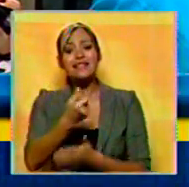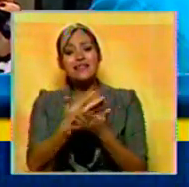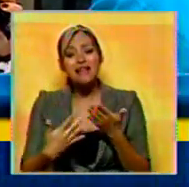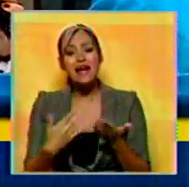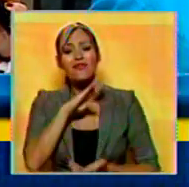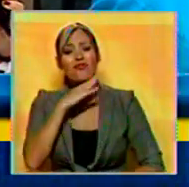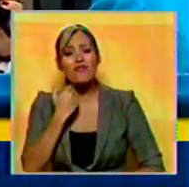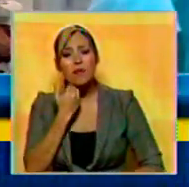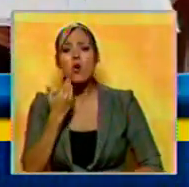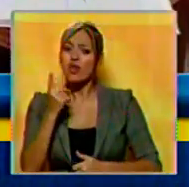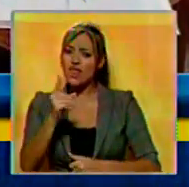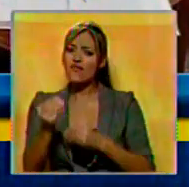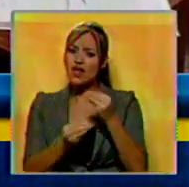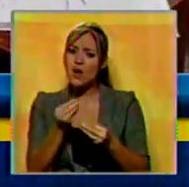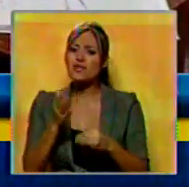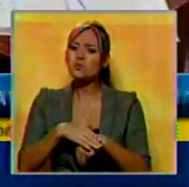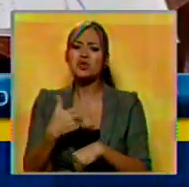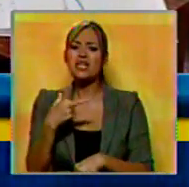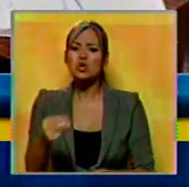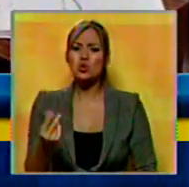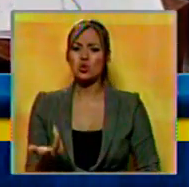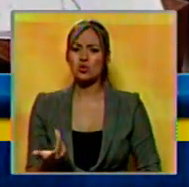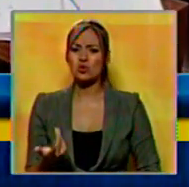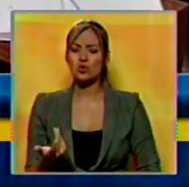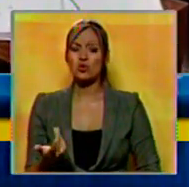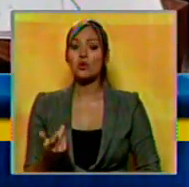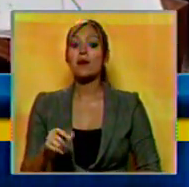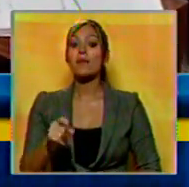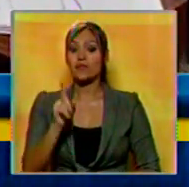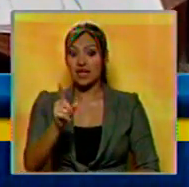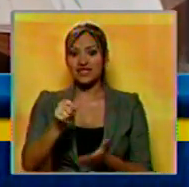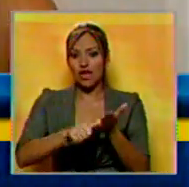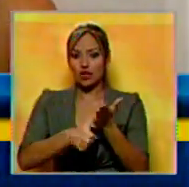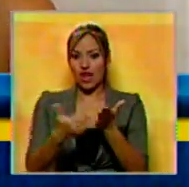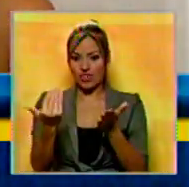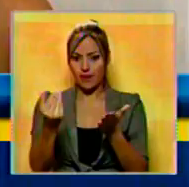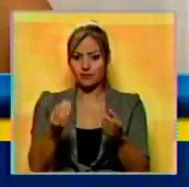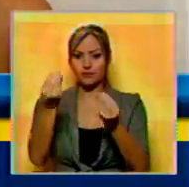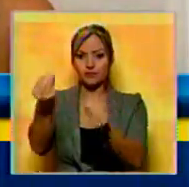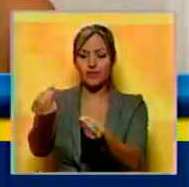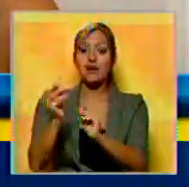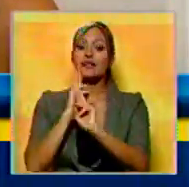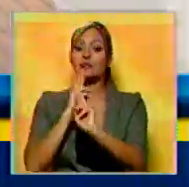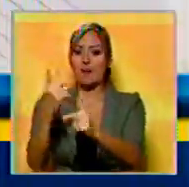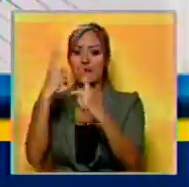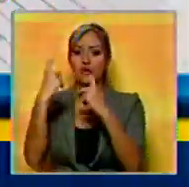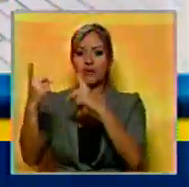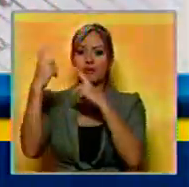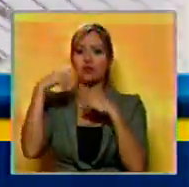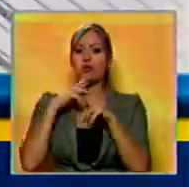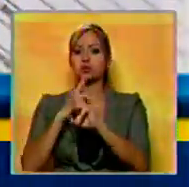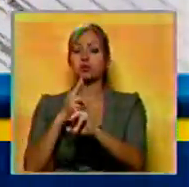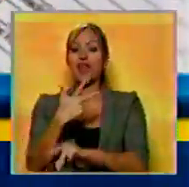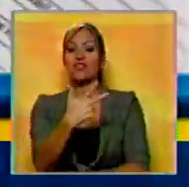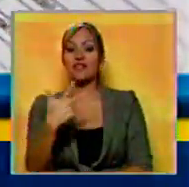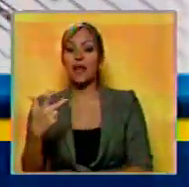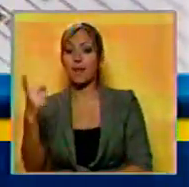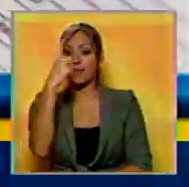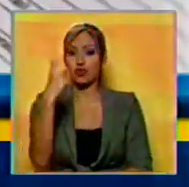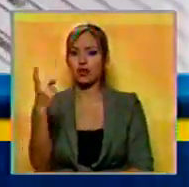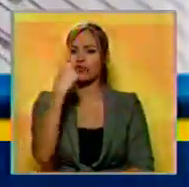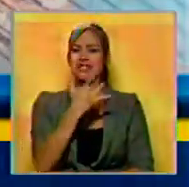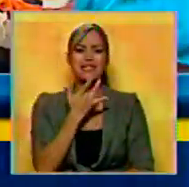sangre, que ¿por qué no hacerlo? Cuando llegues al Banco de Sangre te pedirán tu cédula y deberás responder un cuestionario de 33 preguntas